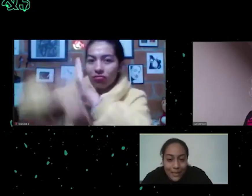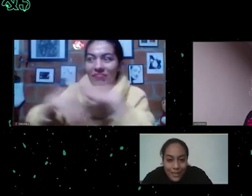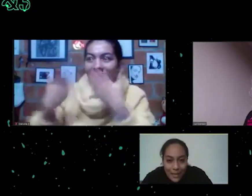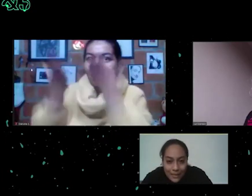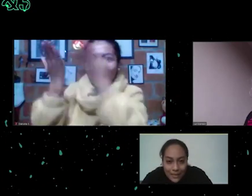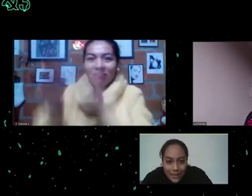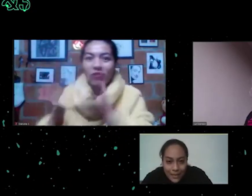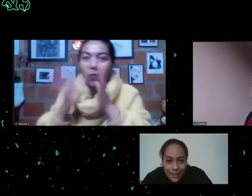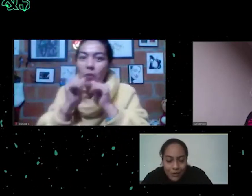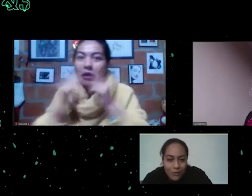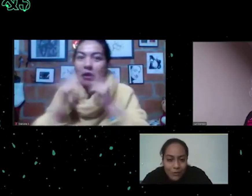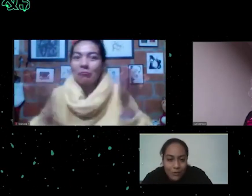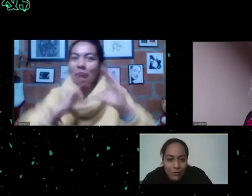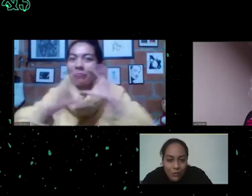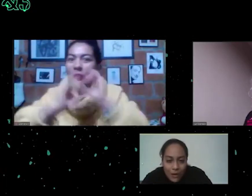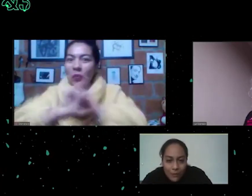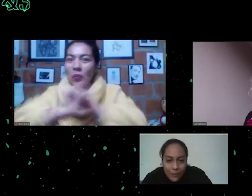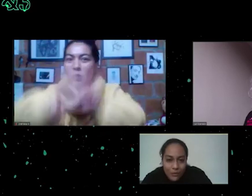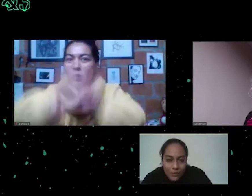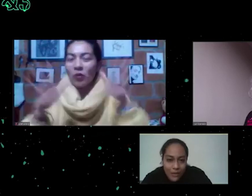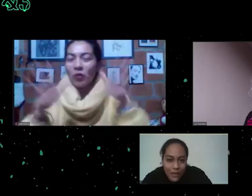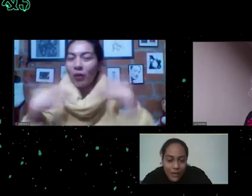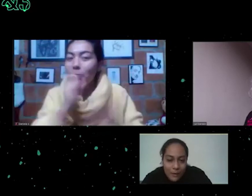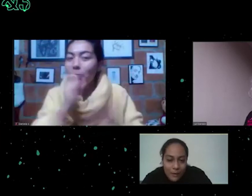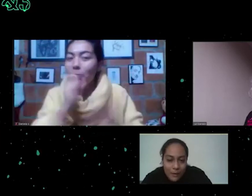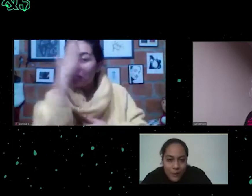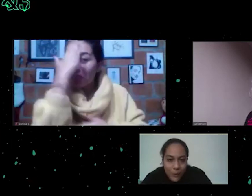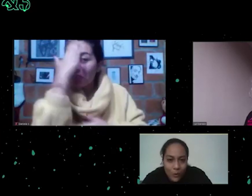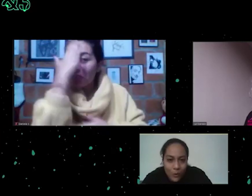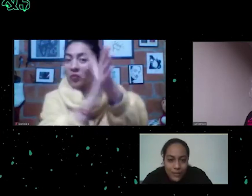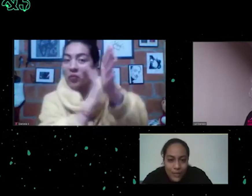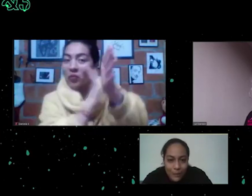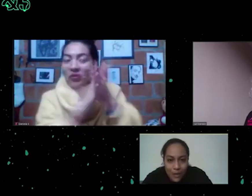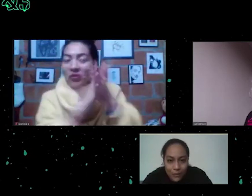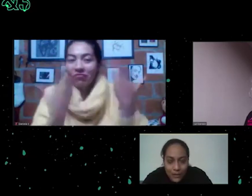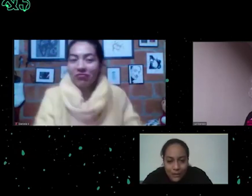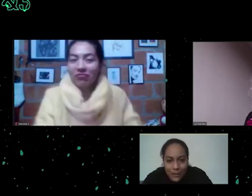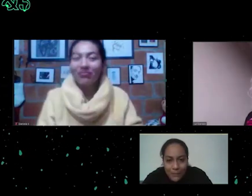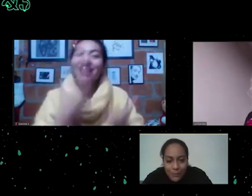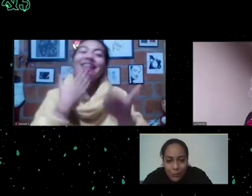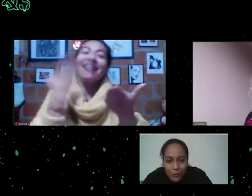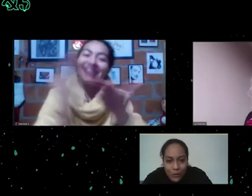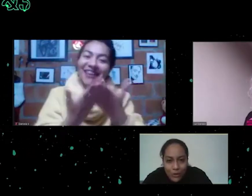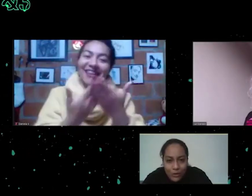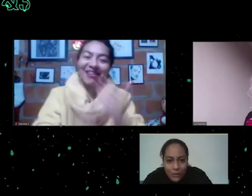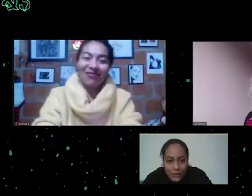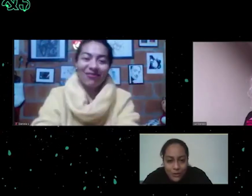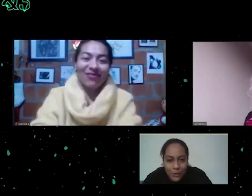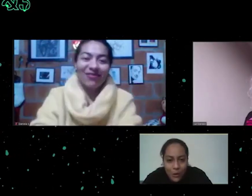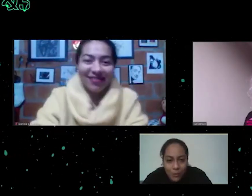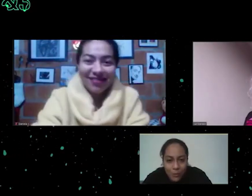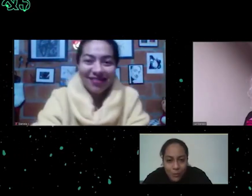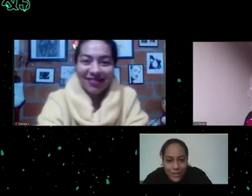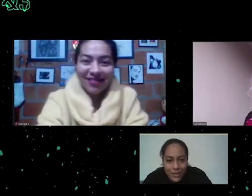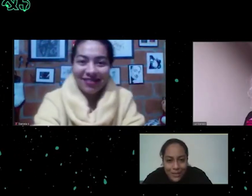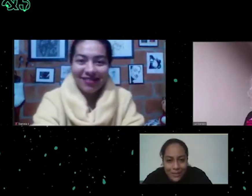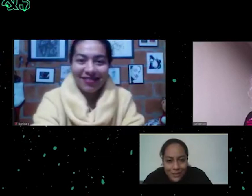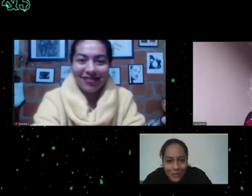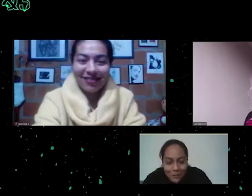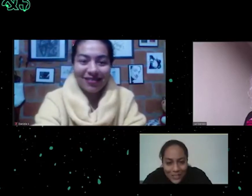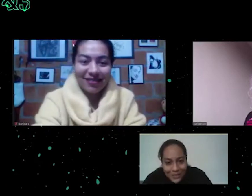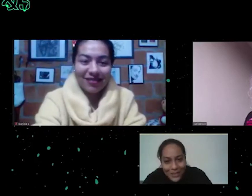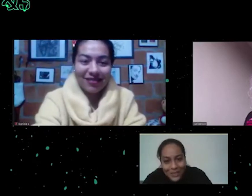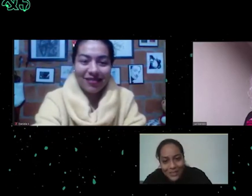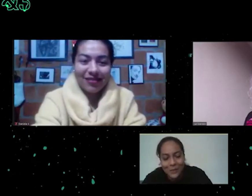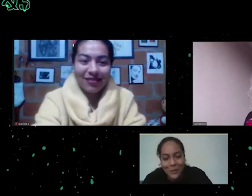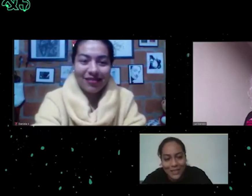llegar a hacer con una persona, por ejemplo, con discapacidad auditiva, que manejamos un código lingüístico de comunicación. Muchísimas gracias por